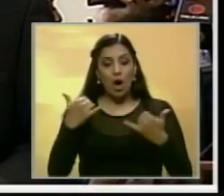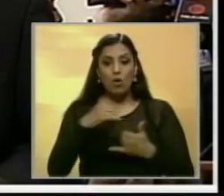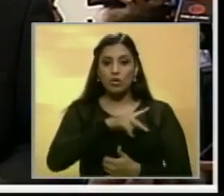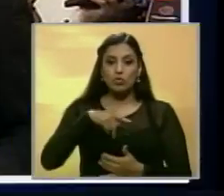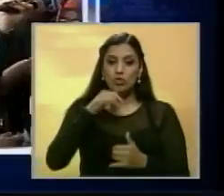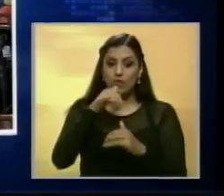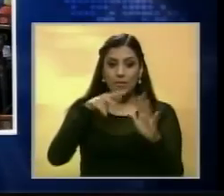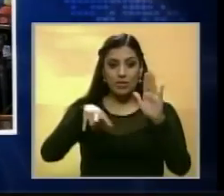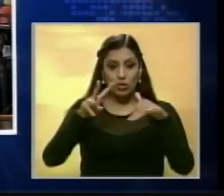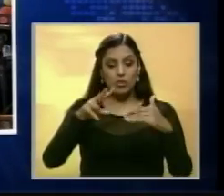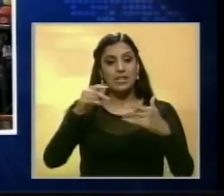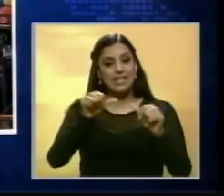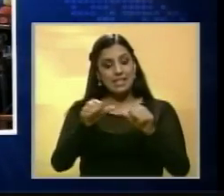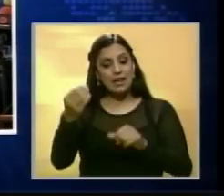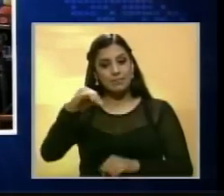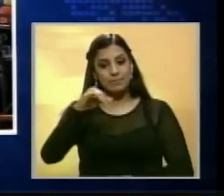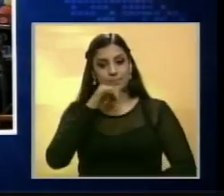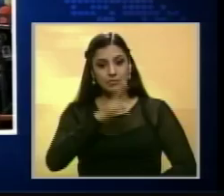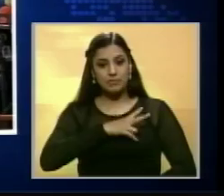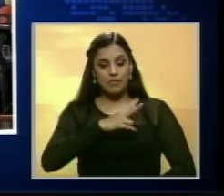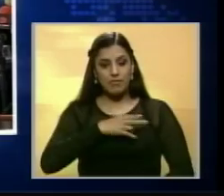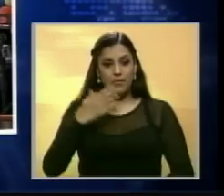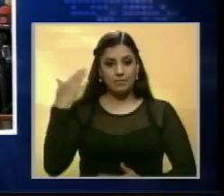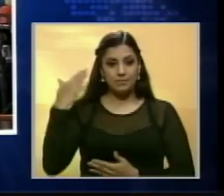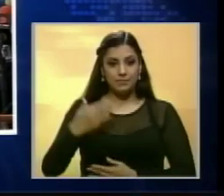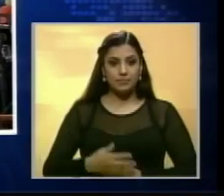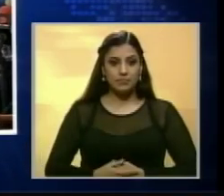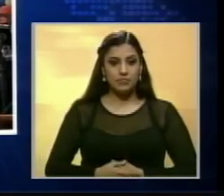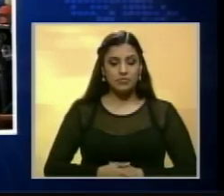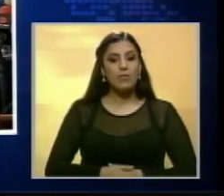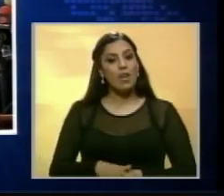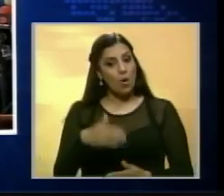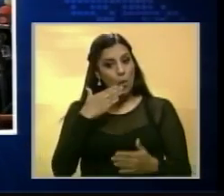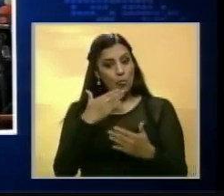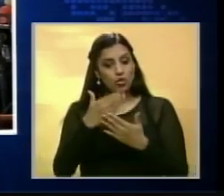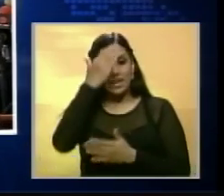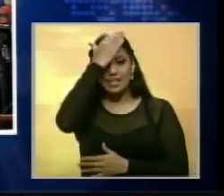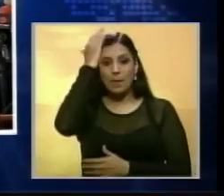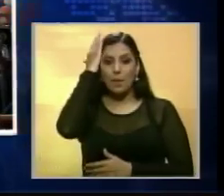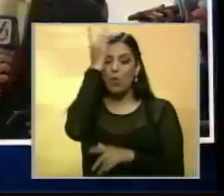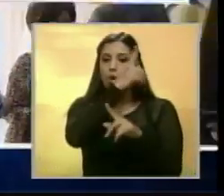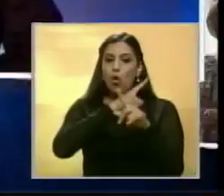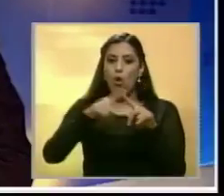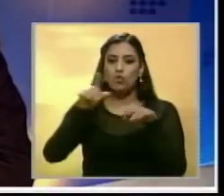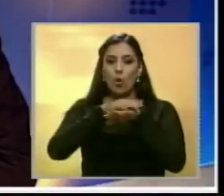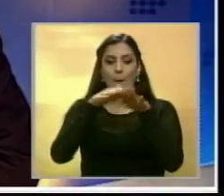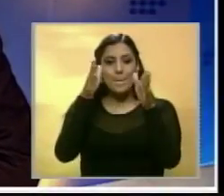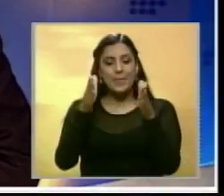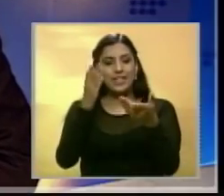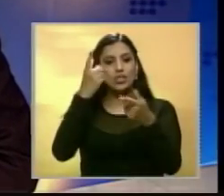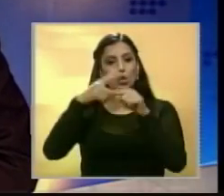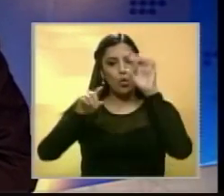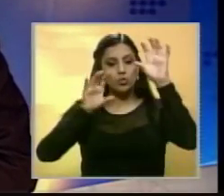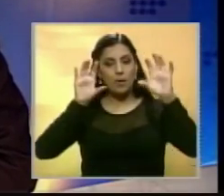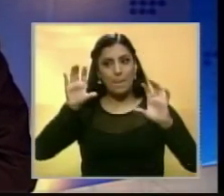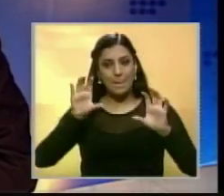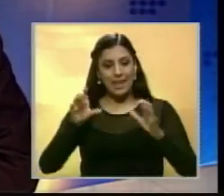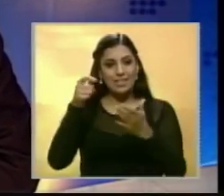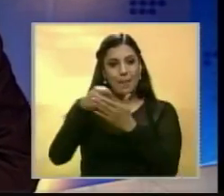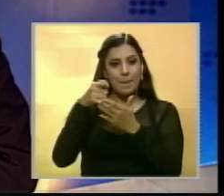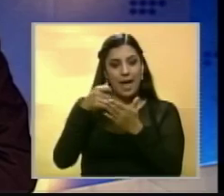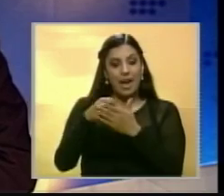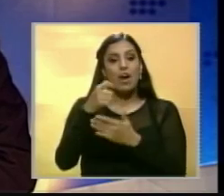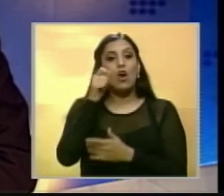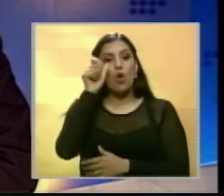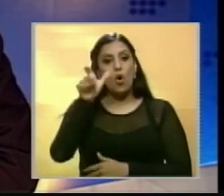presentarles hasta este momento. Sigan con más de la emisión meridiana de Noticiero Venevisión. Muchísimas gracias, Manuel. Y el ministro de Comercio Exterior e Inversión